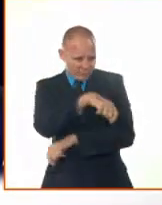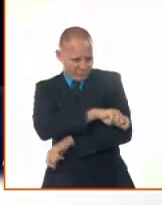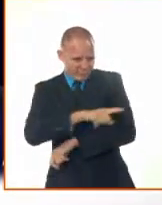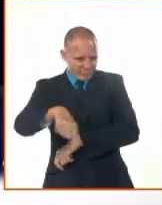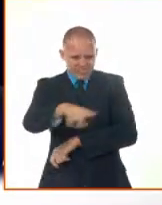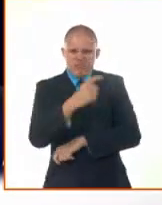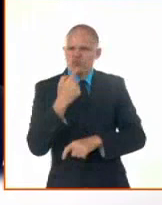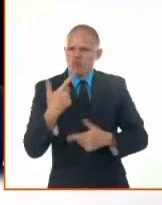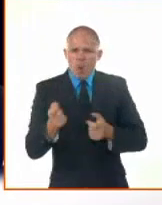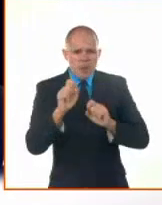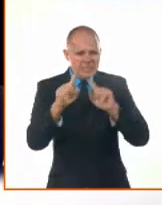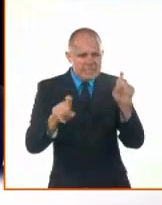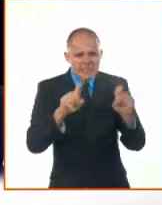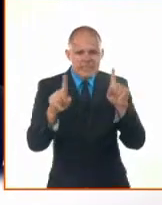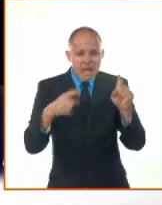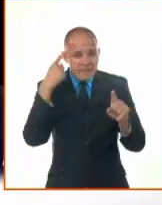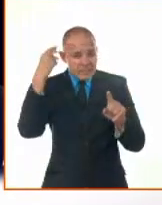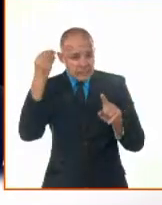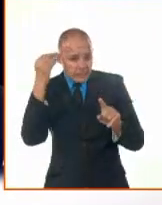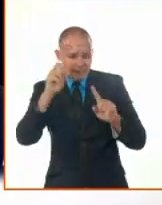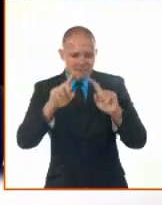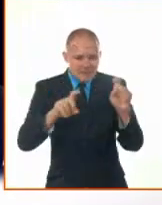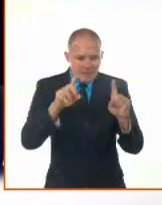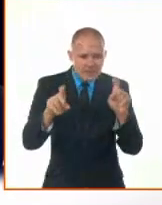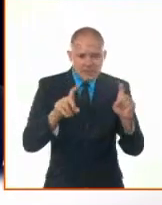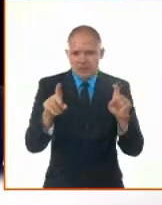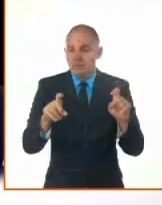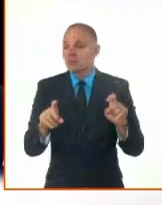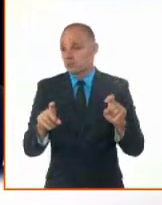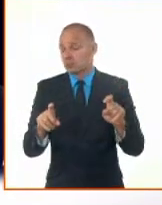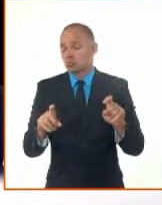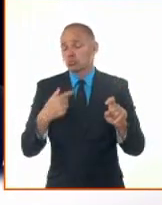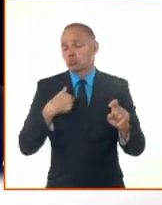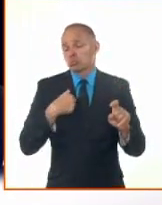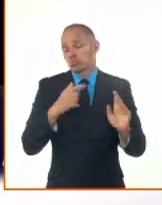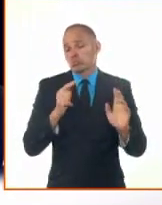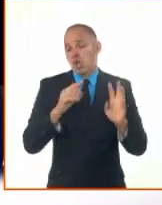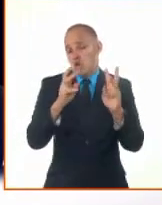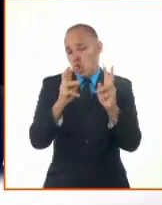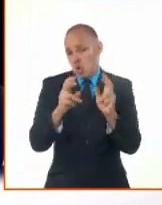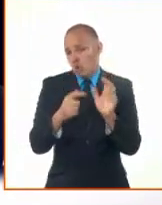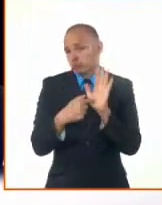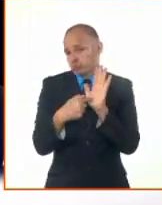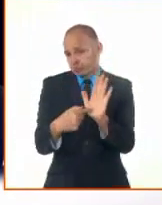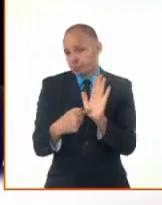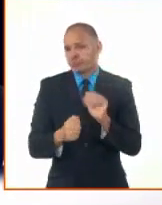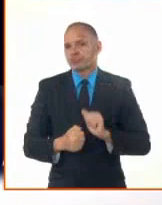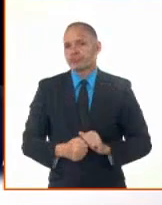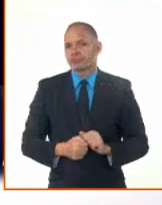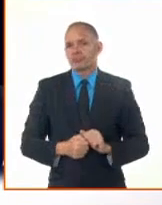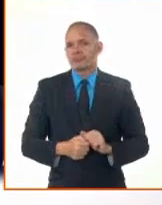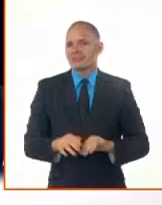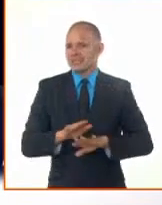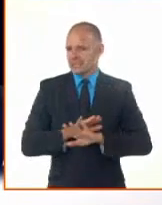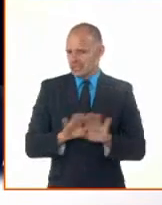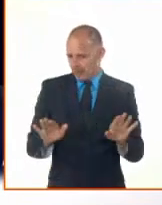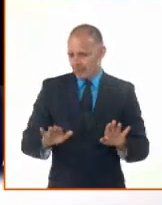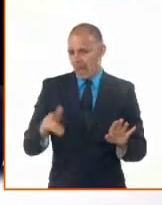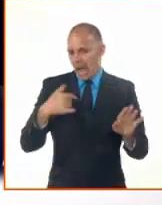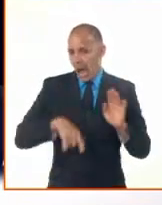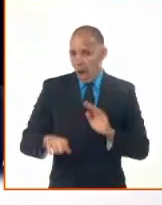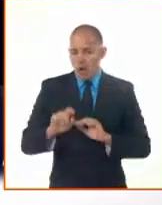que son gratis y nadie las deja de leer por tanto yo las comparto con ustedes también en todas las encuestas hoy